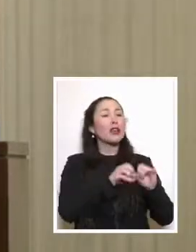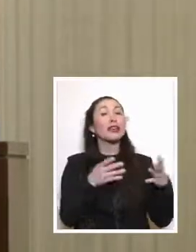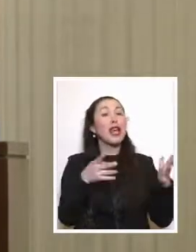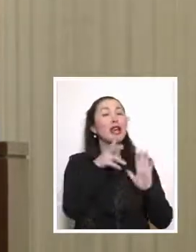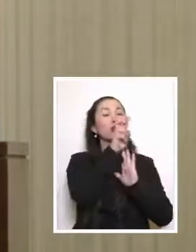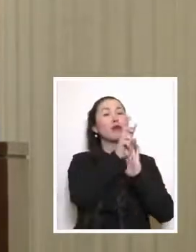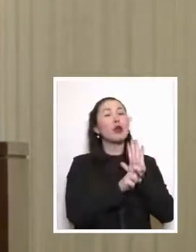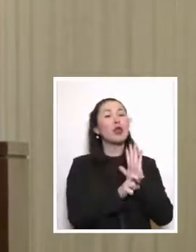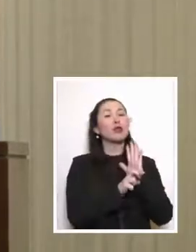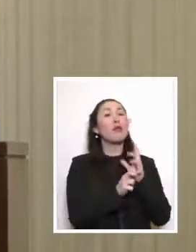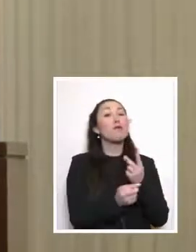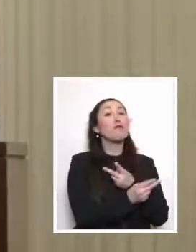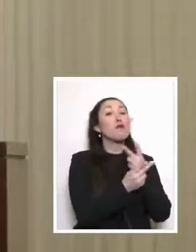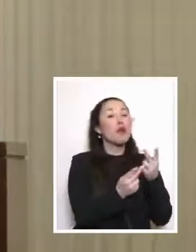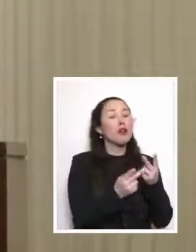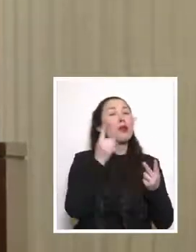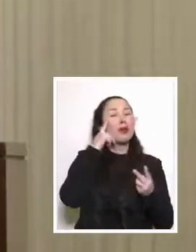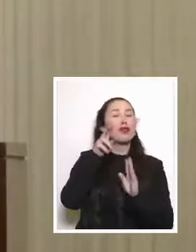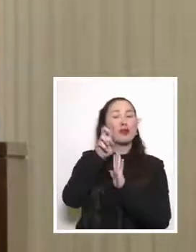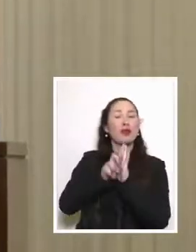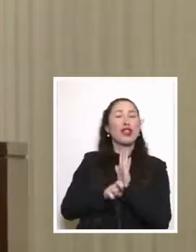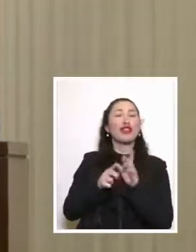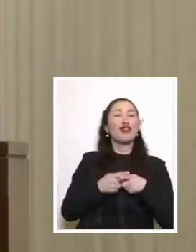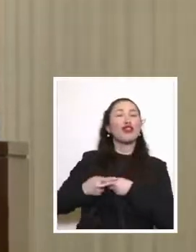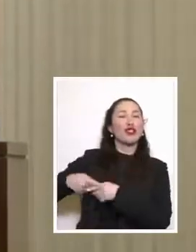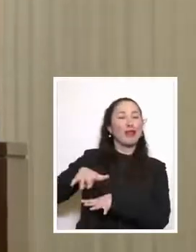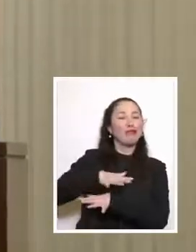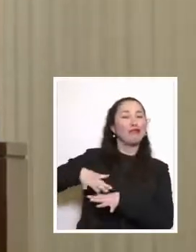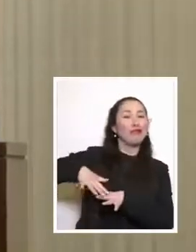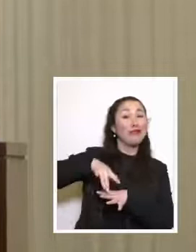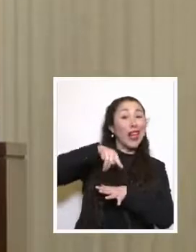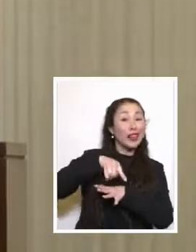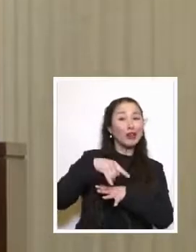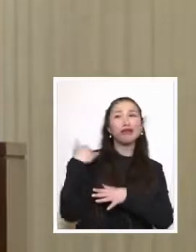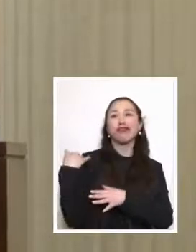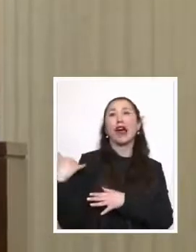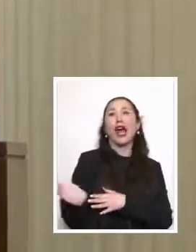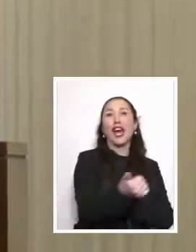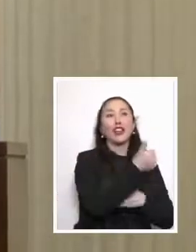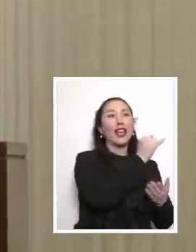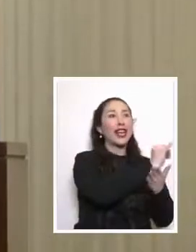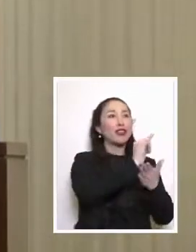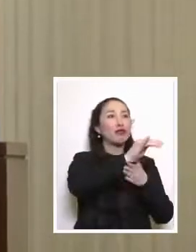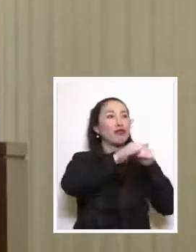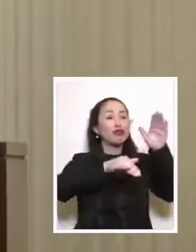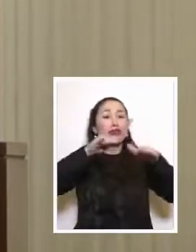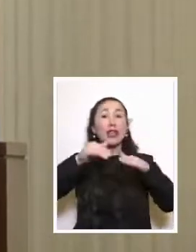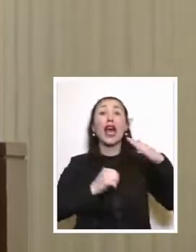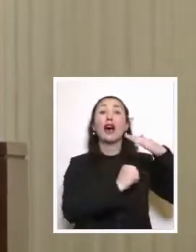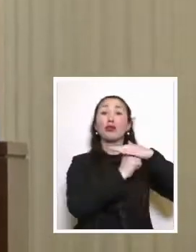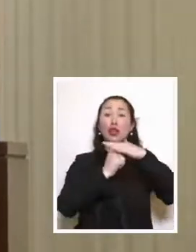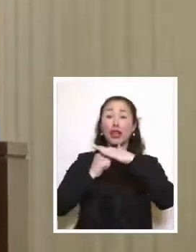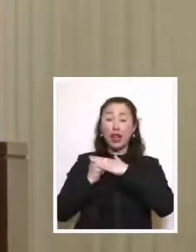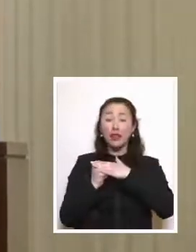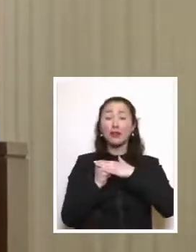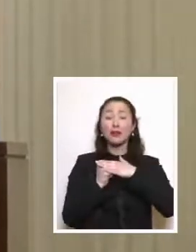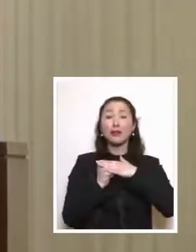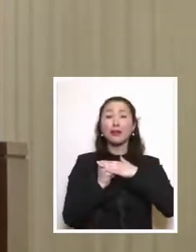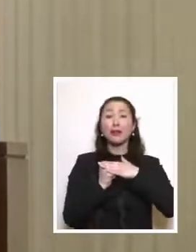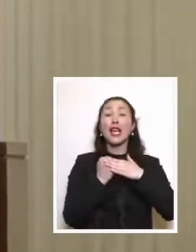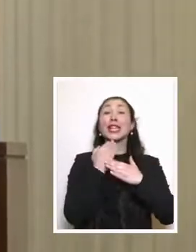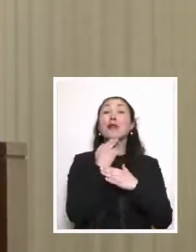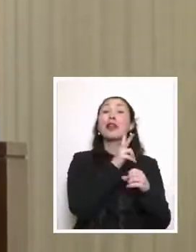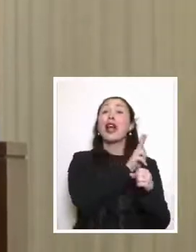y político de bien común. Bueno, este es el llamado que nos une hoy a las instituciones presentes, autoridades, así como también a